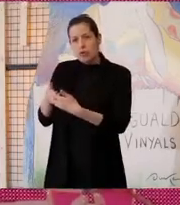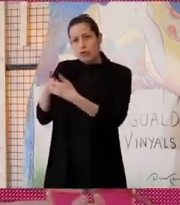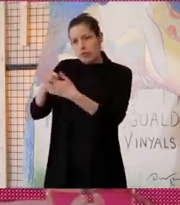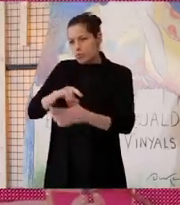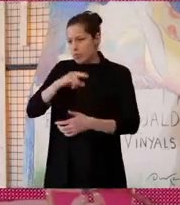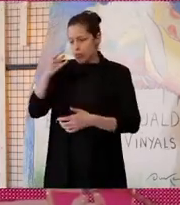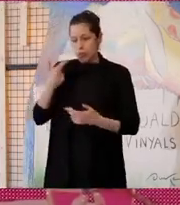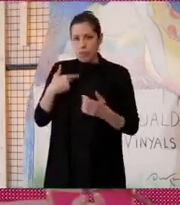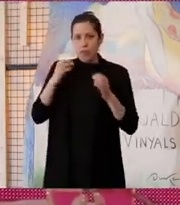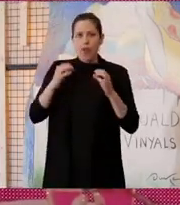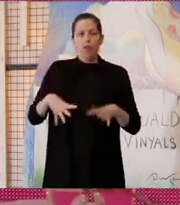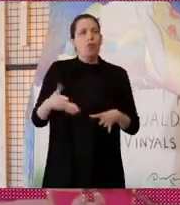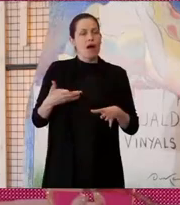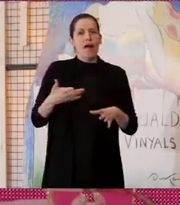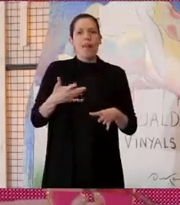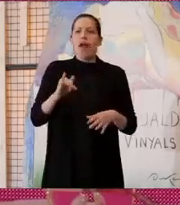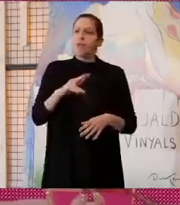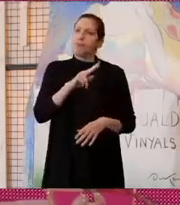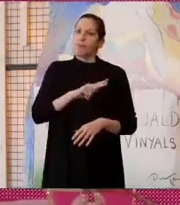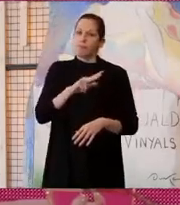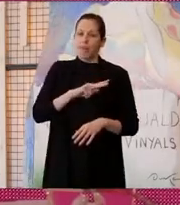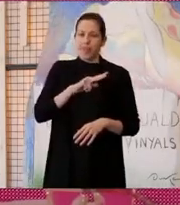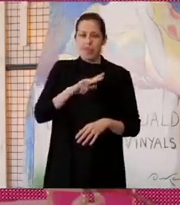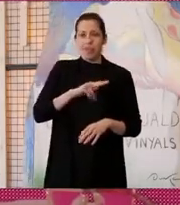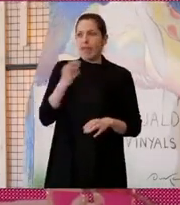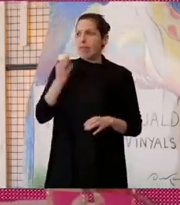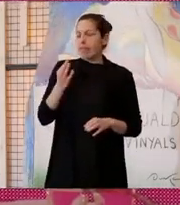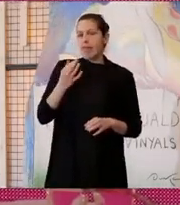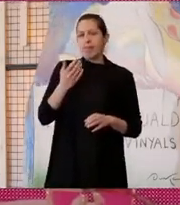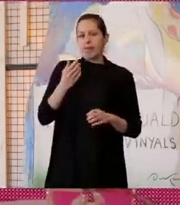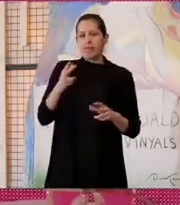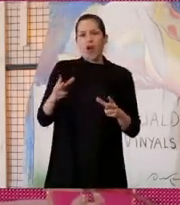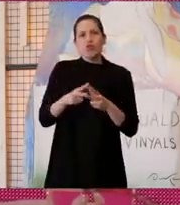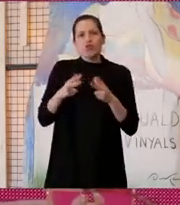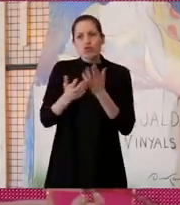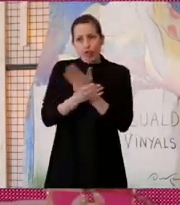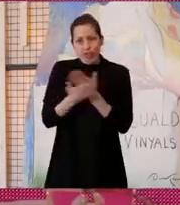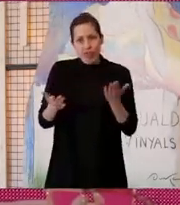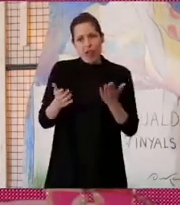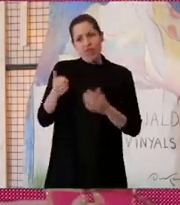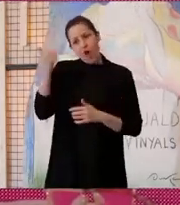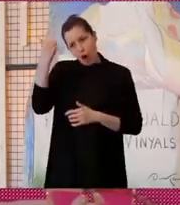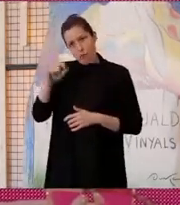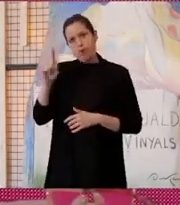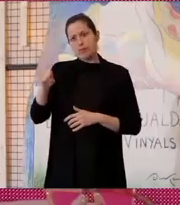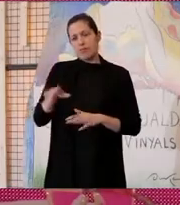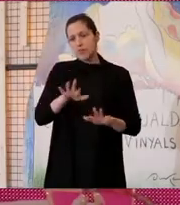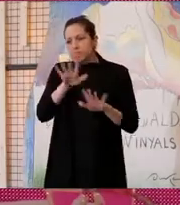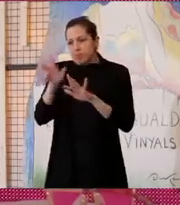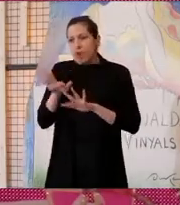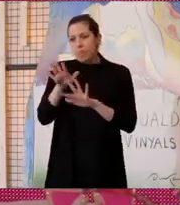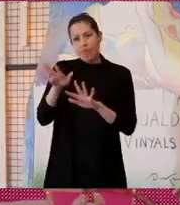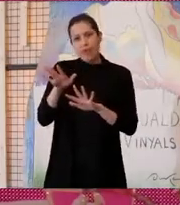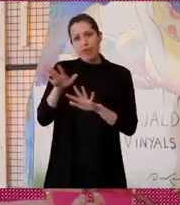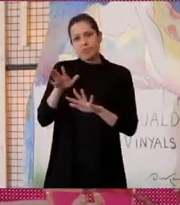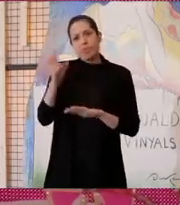convencer también Al conjunto de la sociedad también a los hombres de que de que vale la pena seguir peleando por ello no